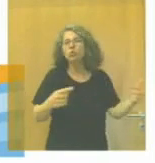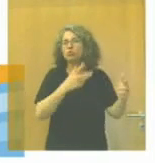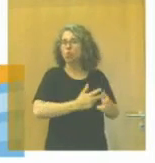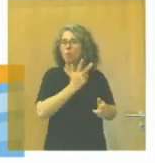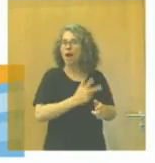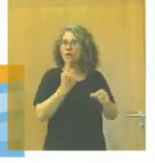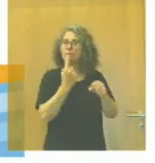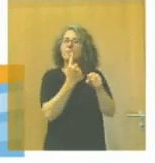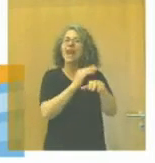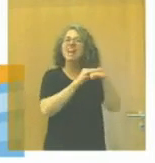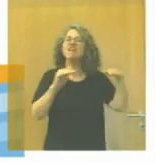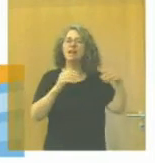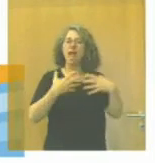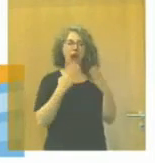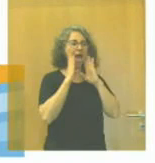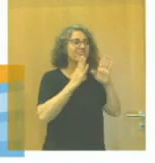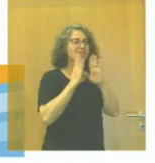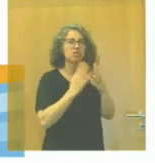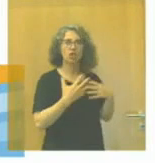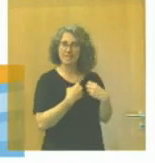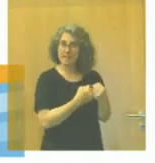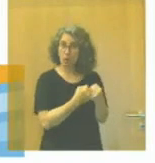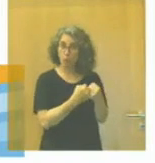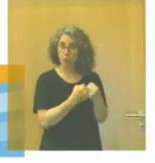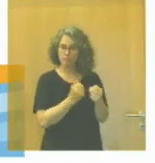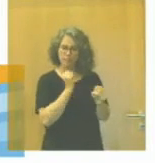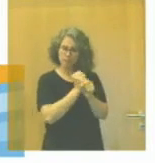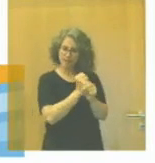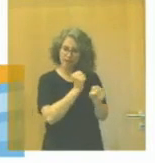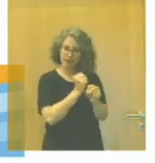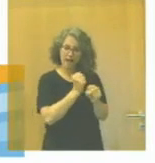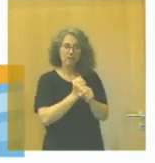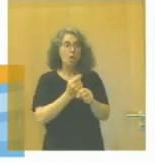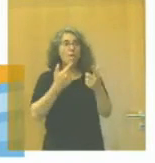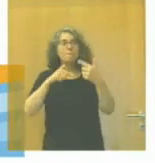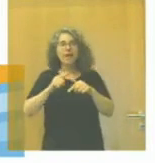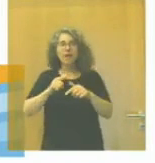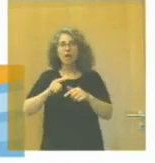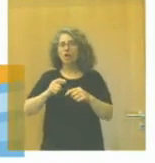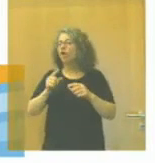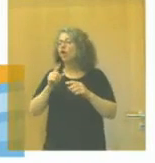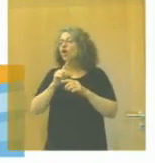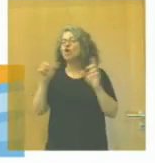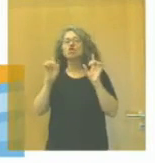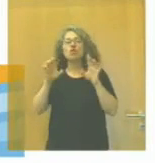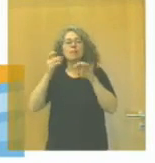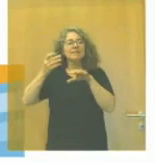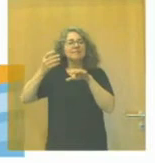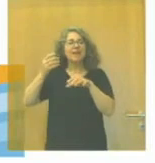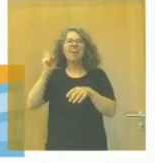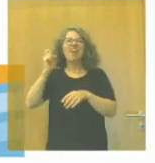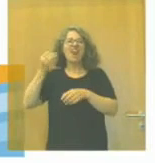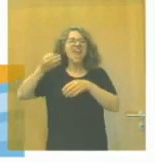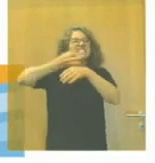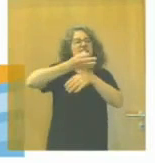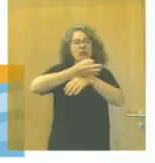ese primer nivel y del cual estamos trabajando. Pero que los capacitadores no son solo técnicos, los capacitadores